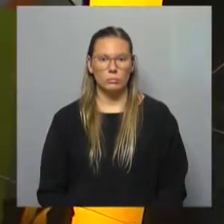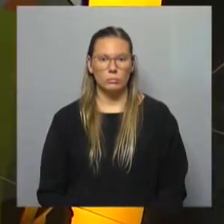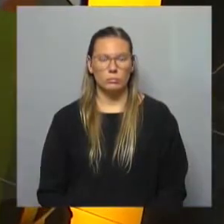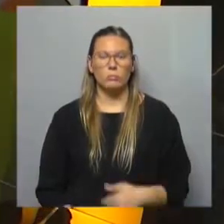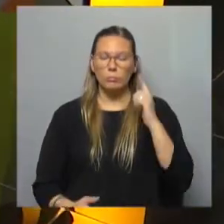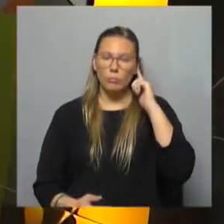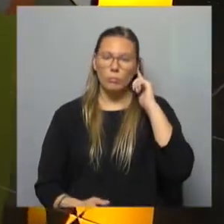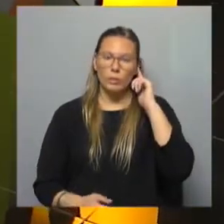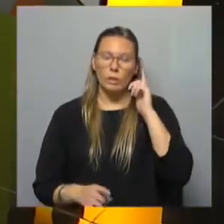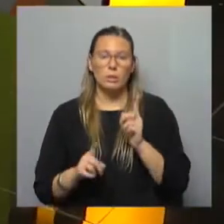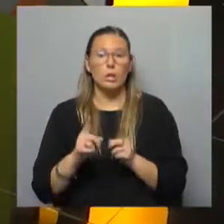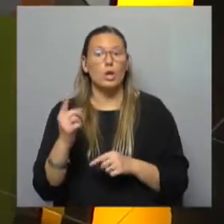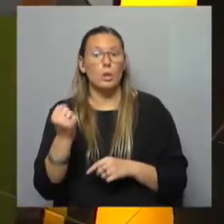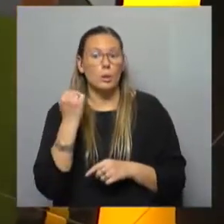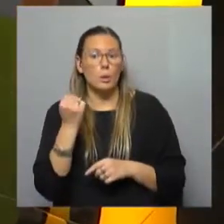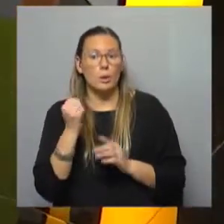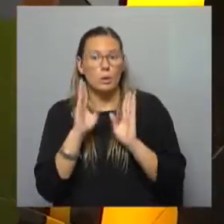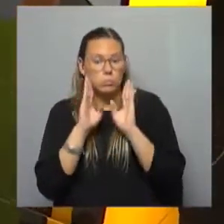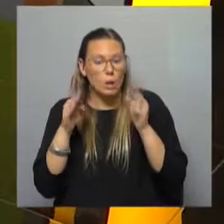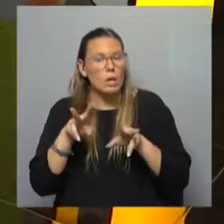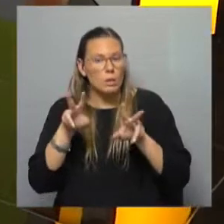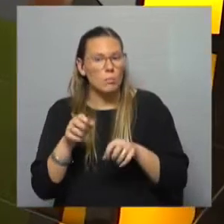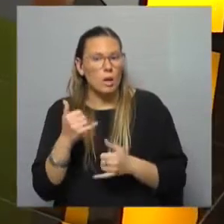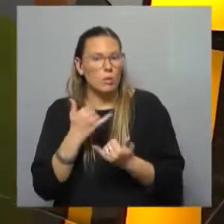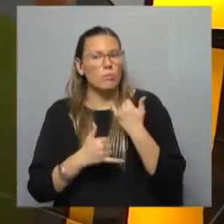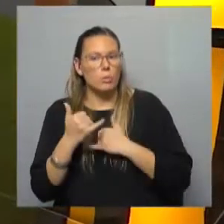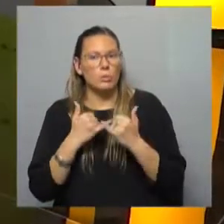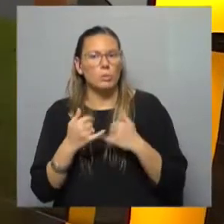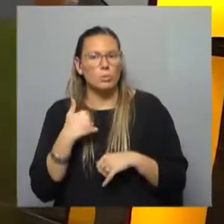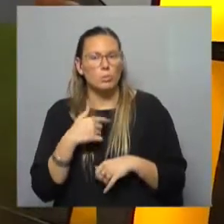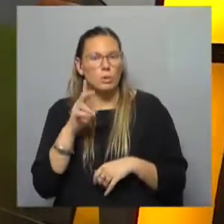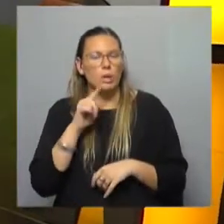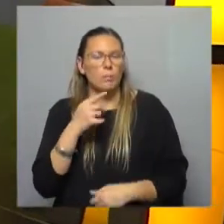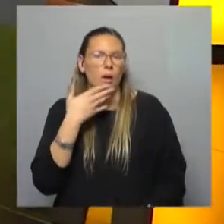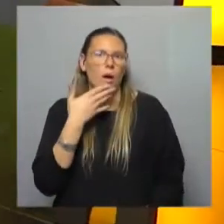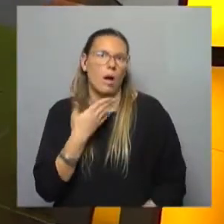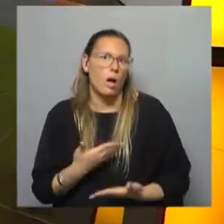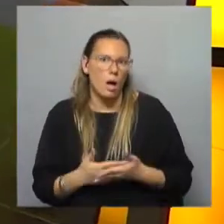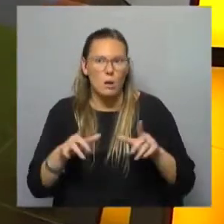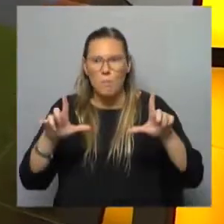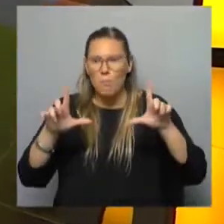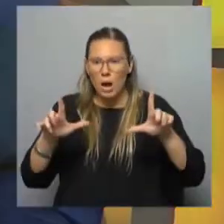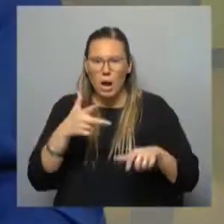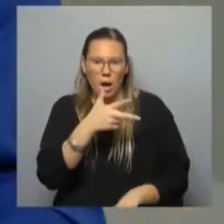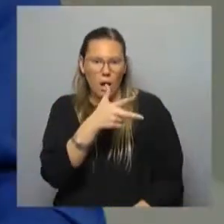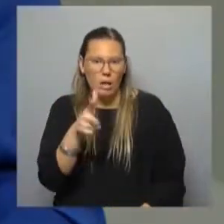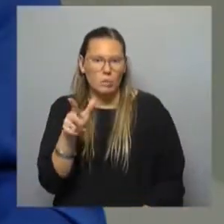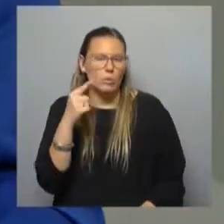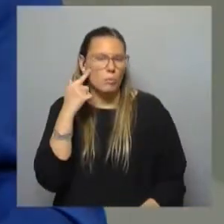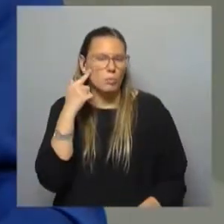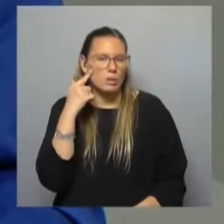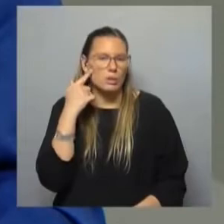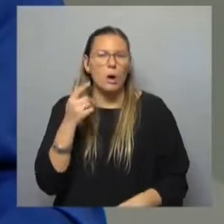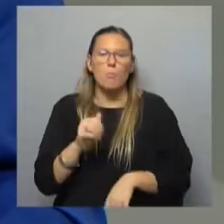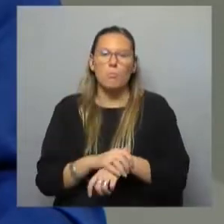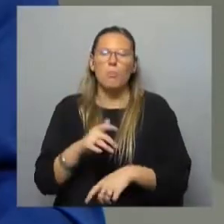Sin pretender desviar ni por un segundo la atención del contenido de la nota, uno se embeleza también con las imágenes, ¿no? O sea, uno asocia estas cosas a eso, ¿no? A